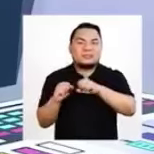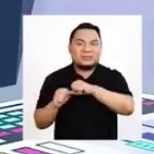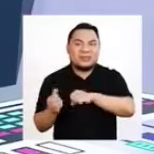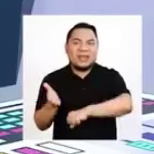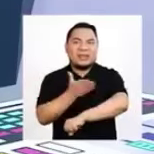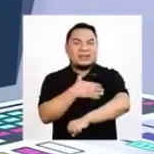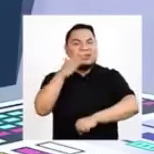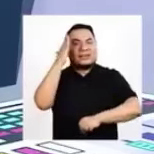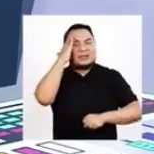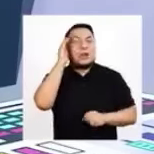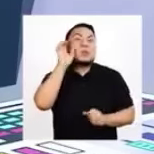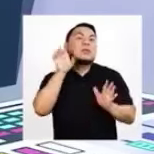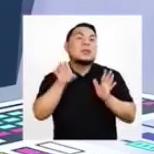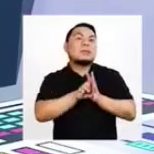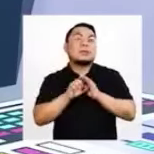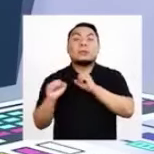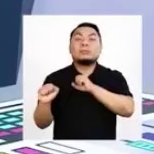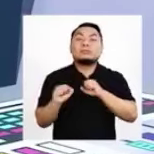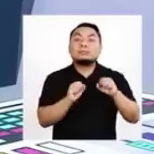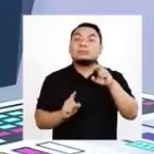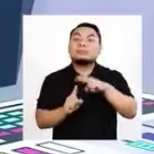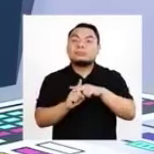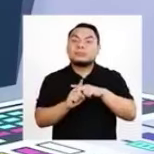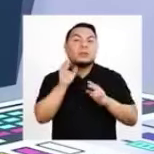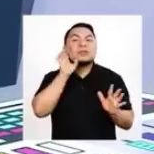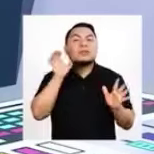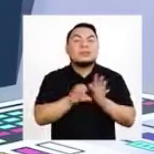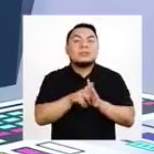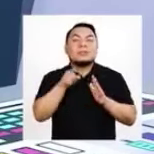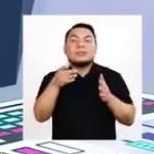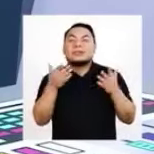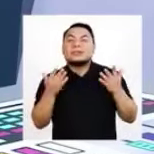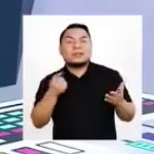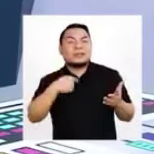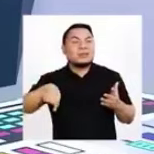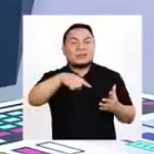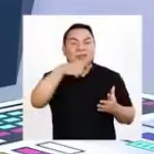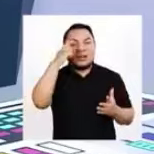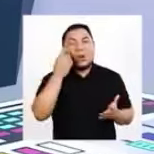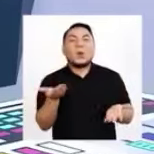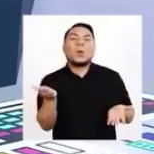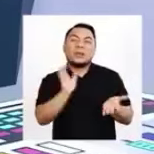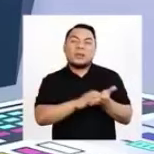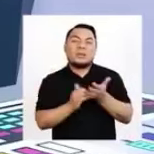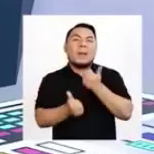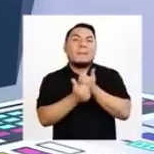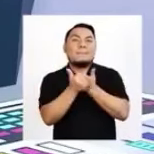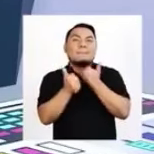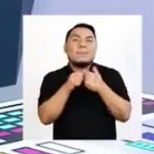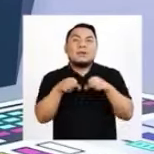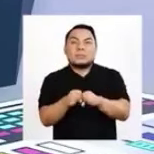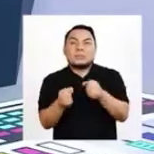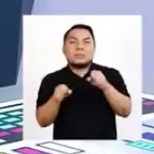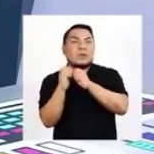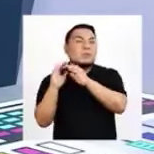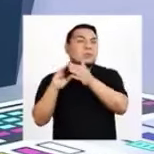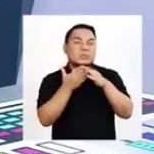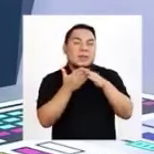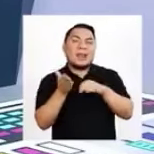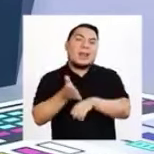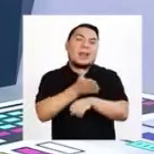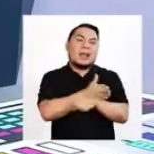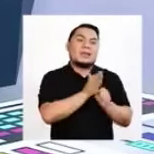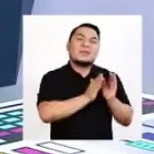natural, como un sismo, por ejemplo, para evitar la generación de nuevos riesgos en